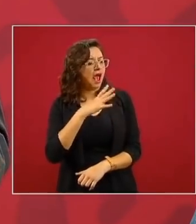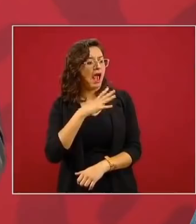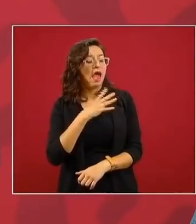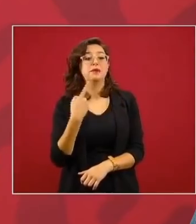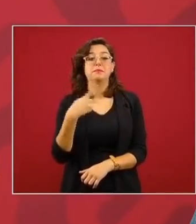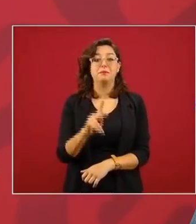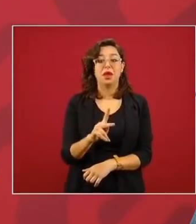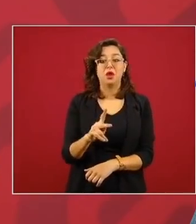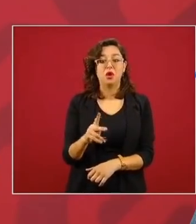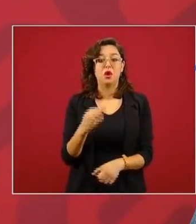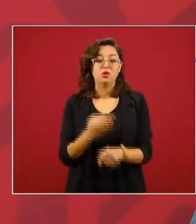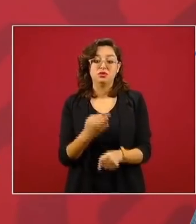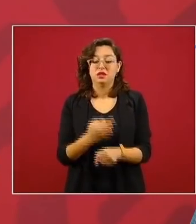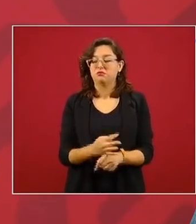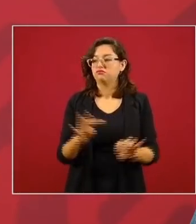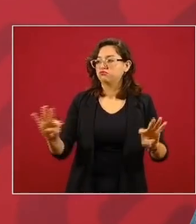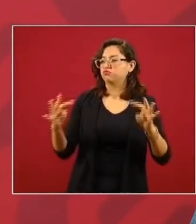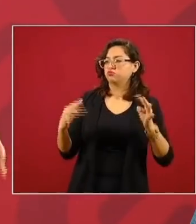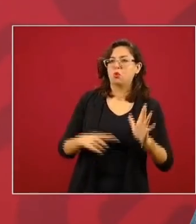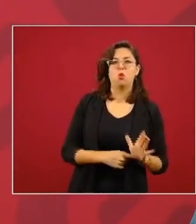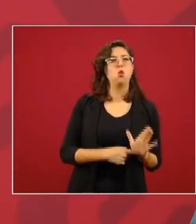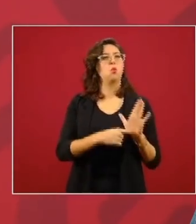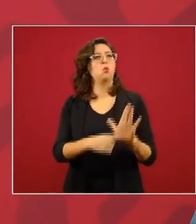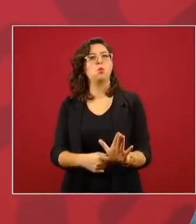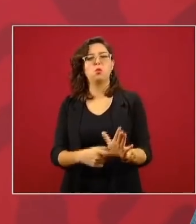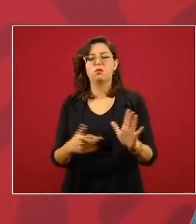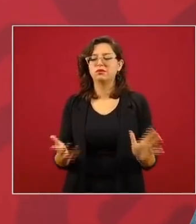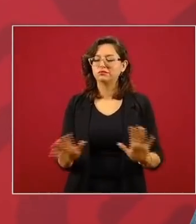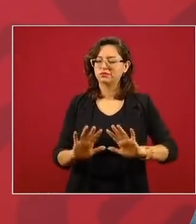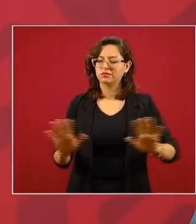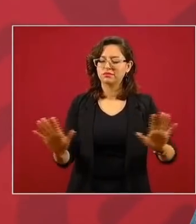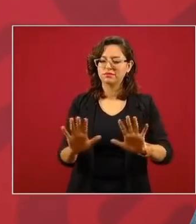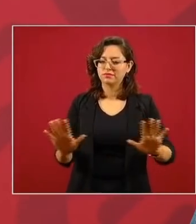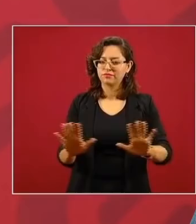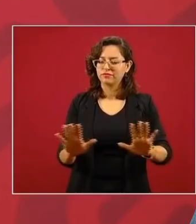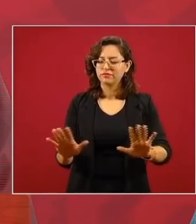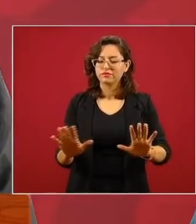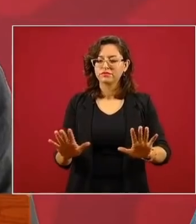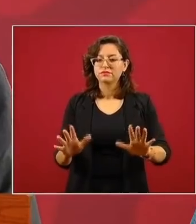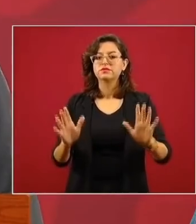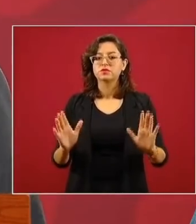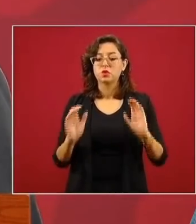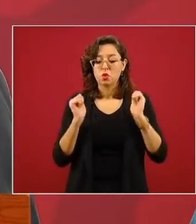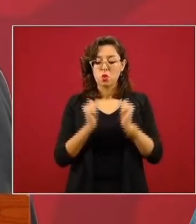espectacular, vamos a mantener en sigilo,